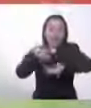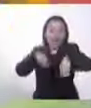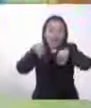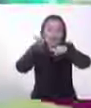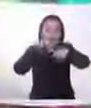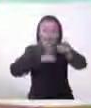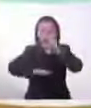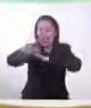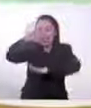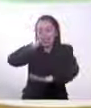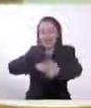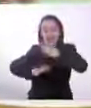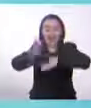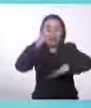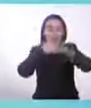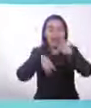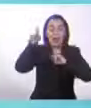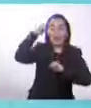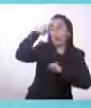la arena,